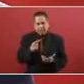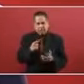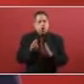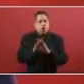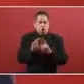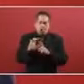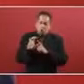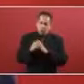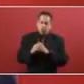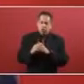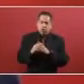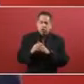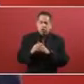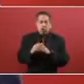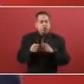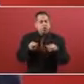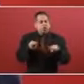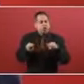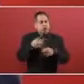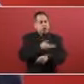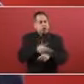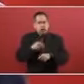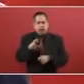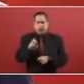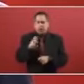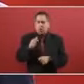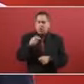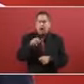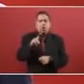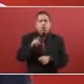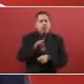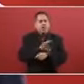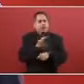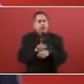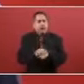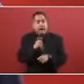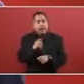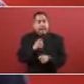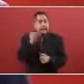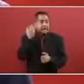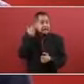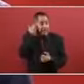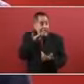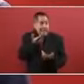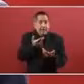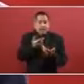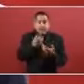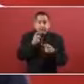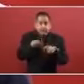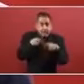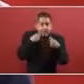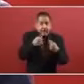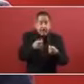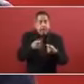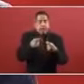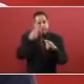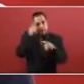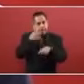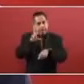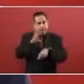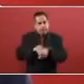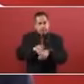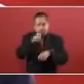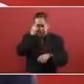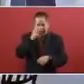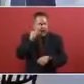Comisión Reguladora de la Energía, que es fundamental porque es la que entregaba los permisos. Todo esto que vimos ayer de